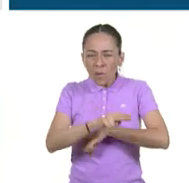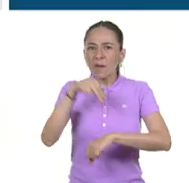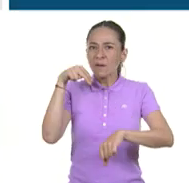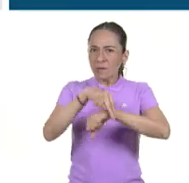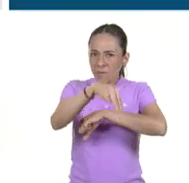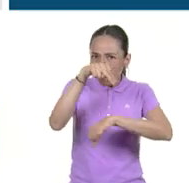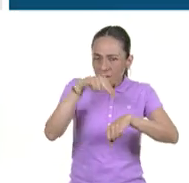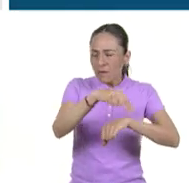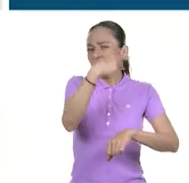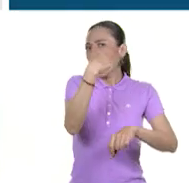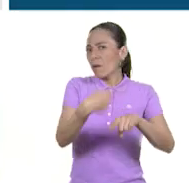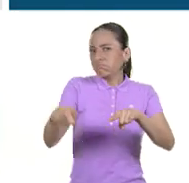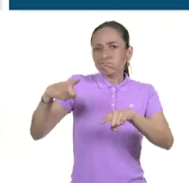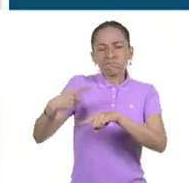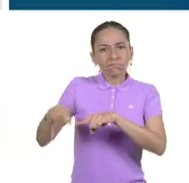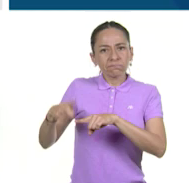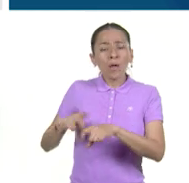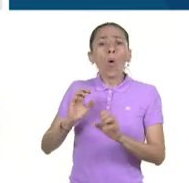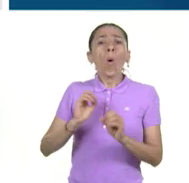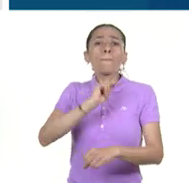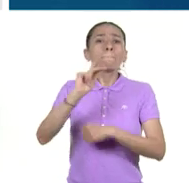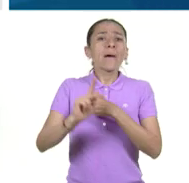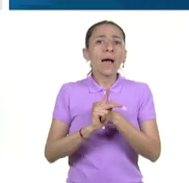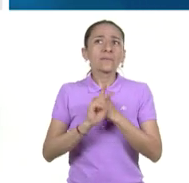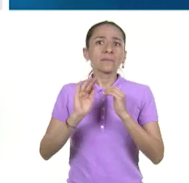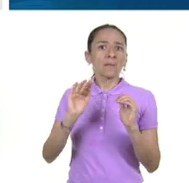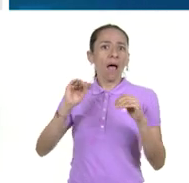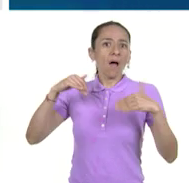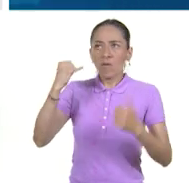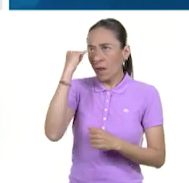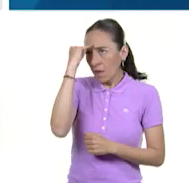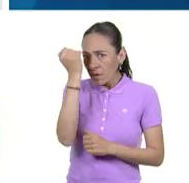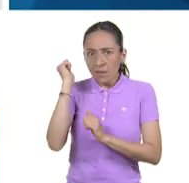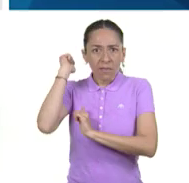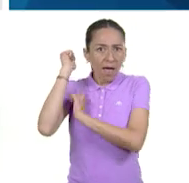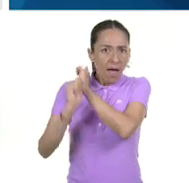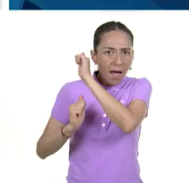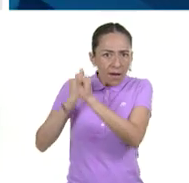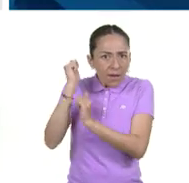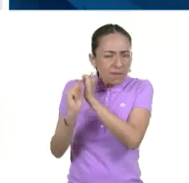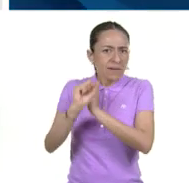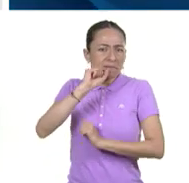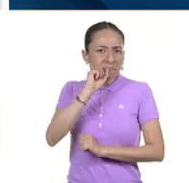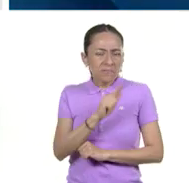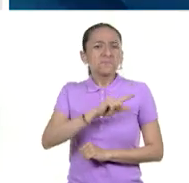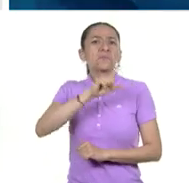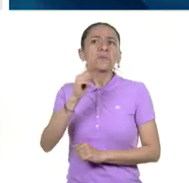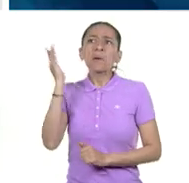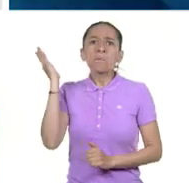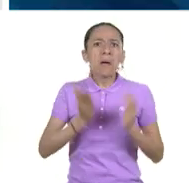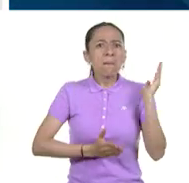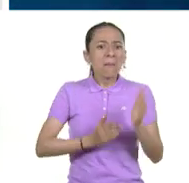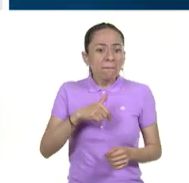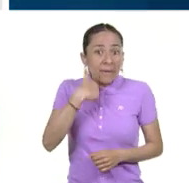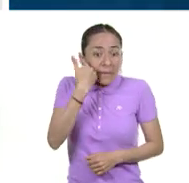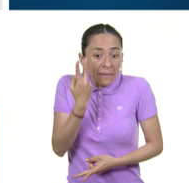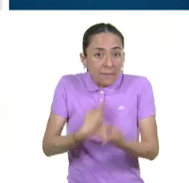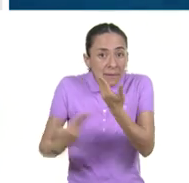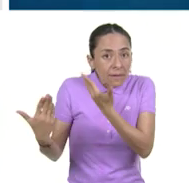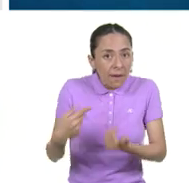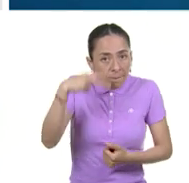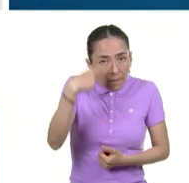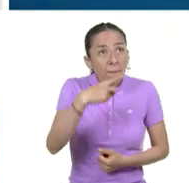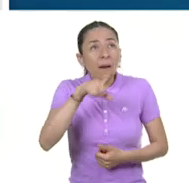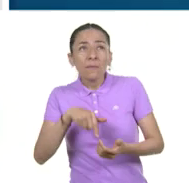y de países fuera del hemisferio, inclusive de la India, de África, llegando a México, tratando de llegar a Estados Unidos y en algunos